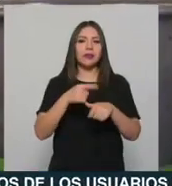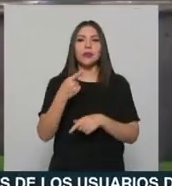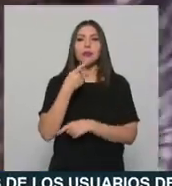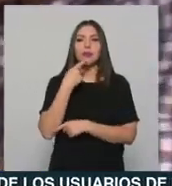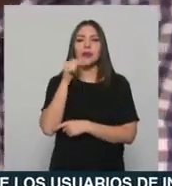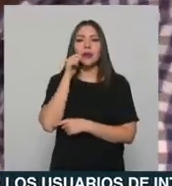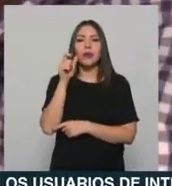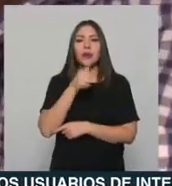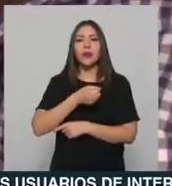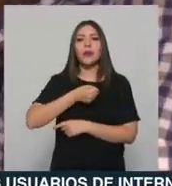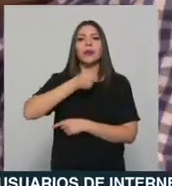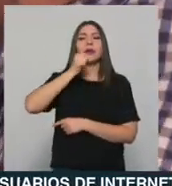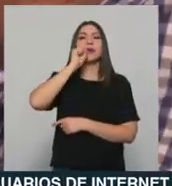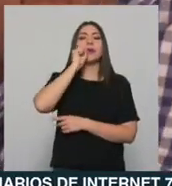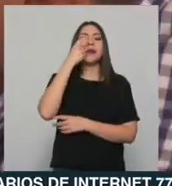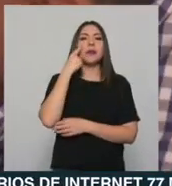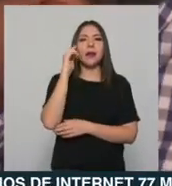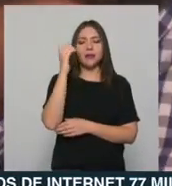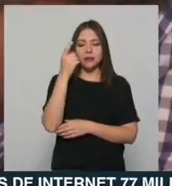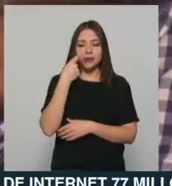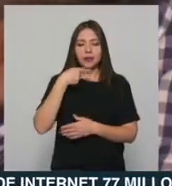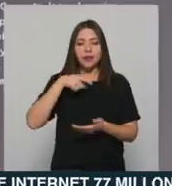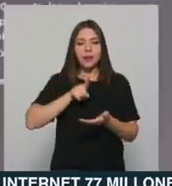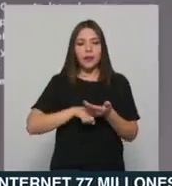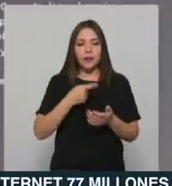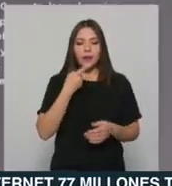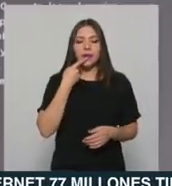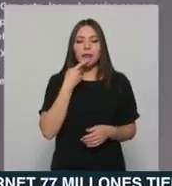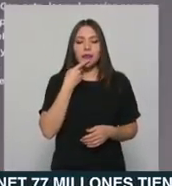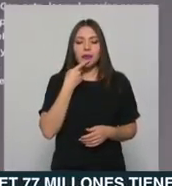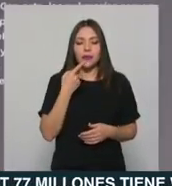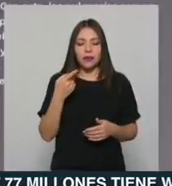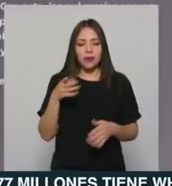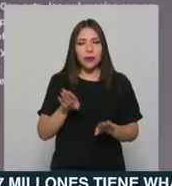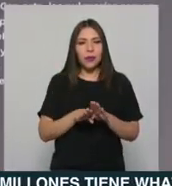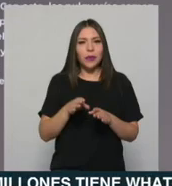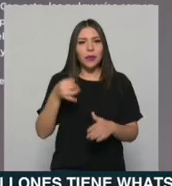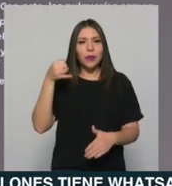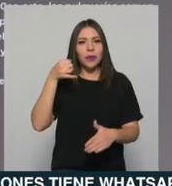cada trago, a conocer la historia de México desde sus